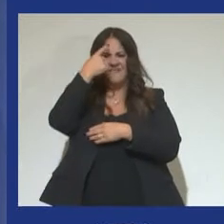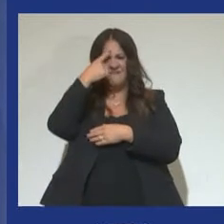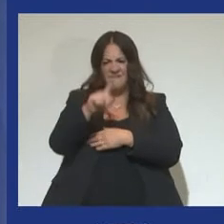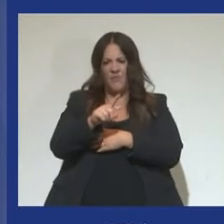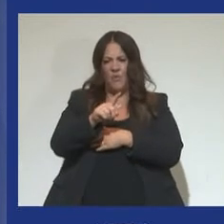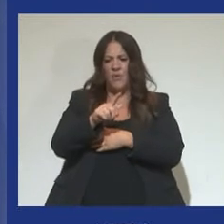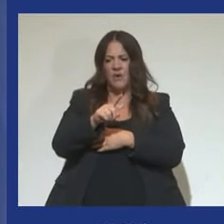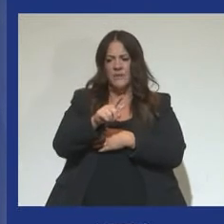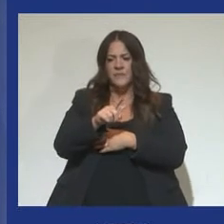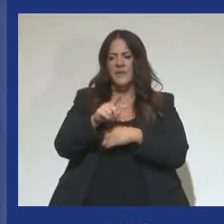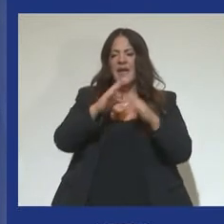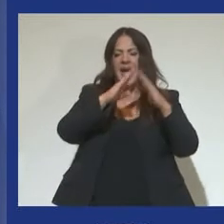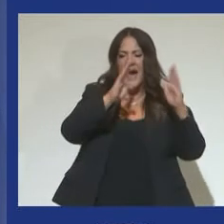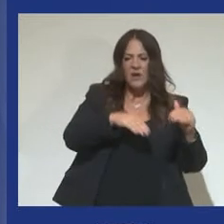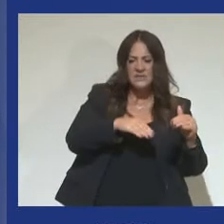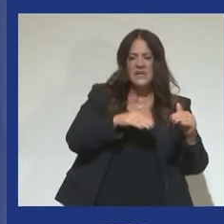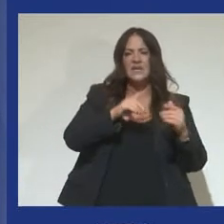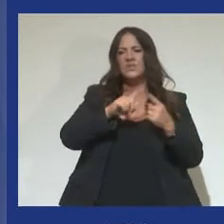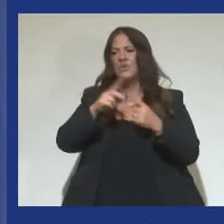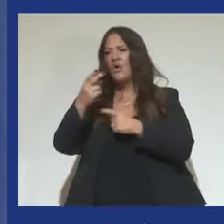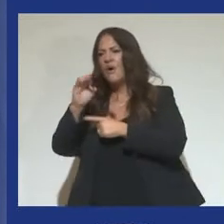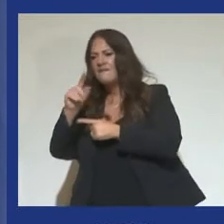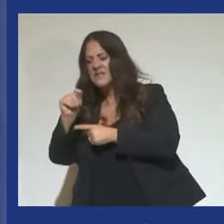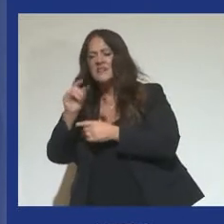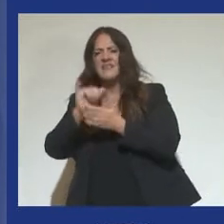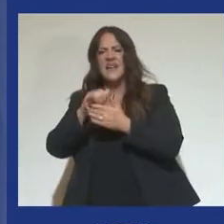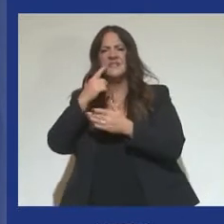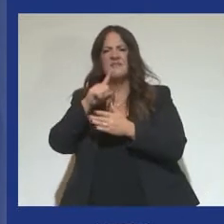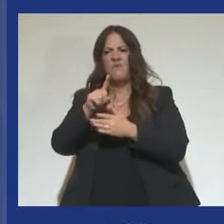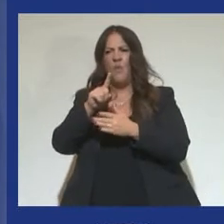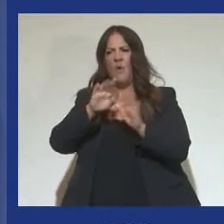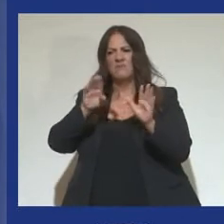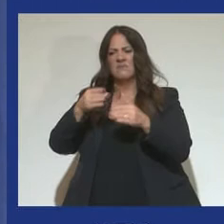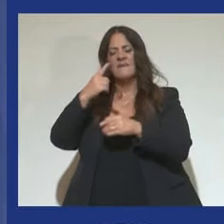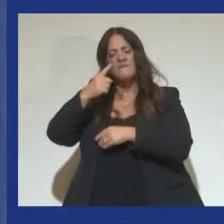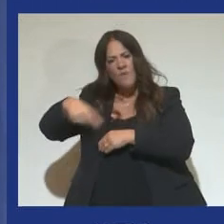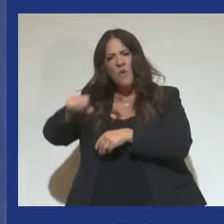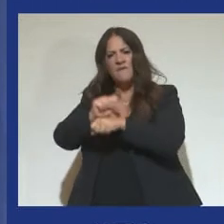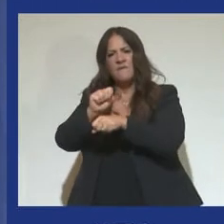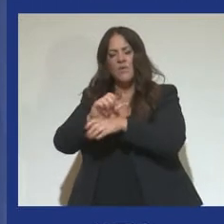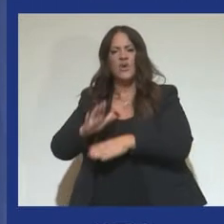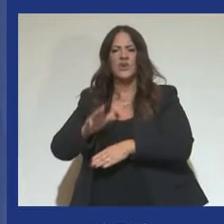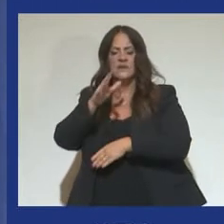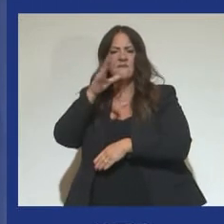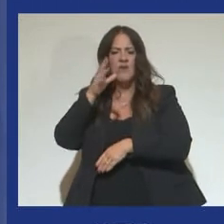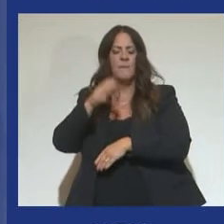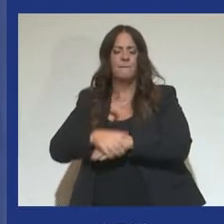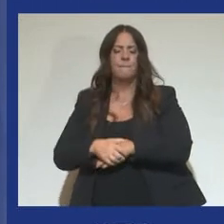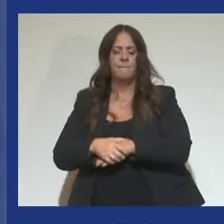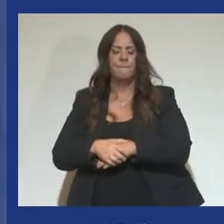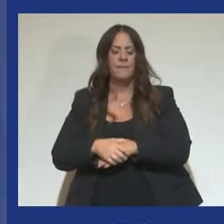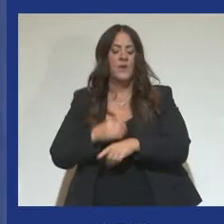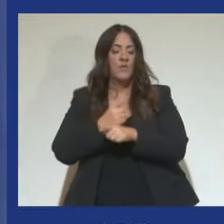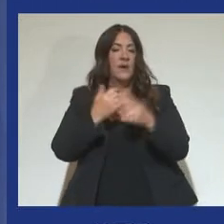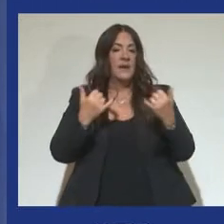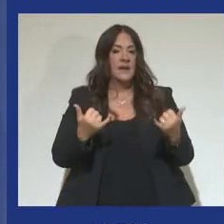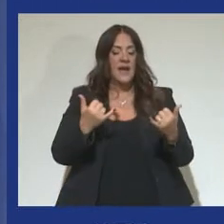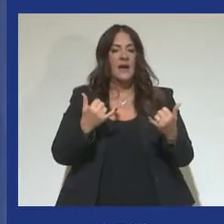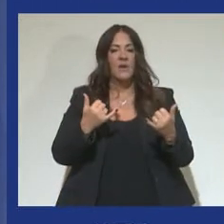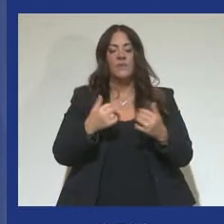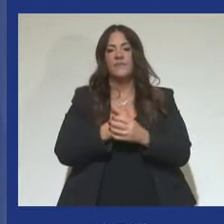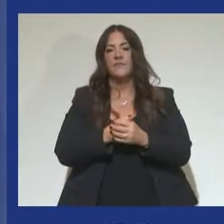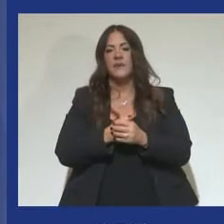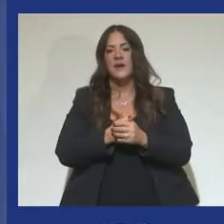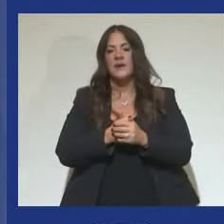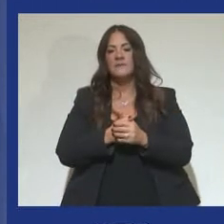especialmente creada para ellos también hemos creado más reglamentos y ahora estamos en